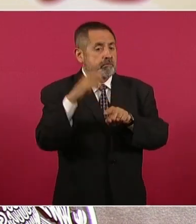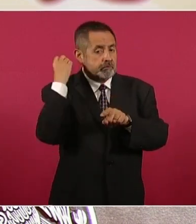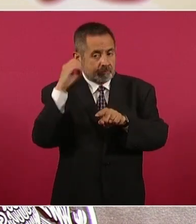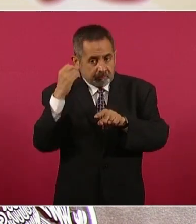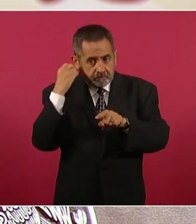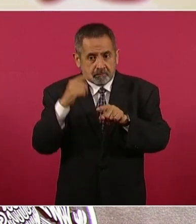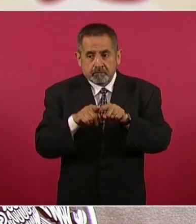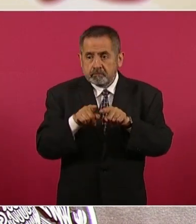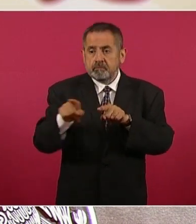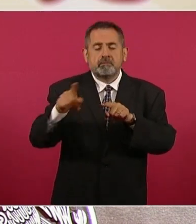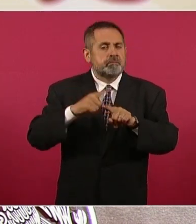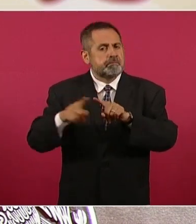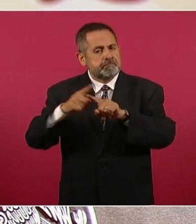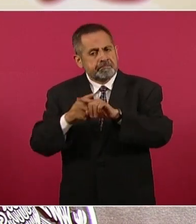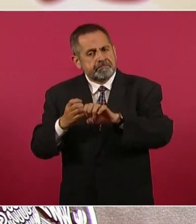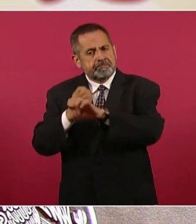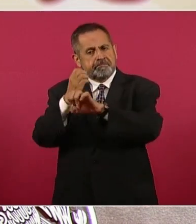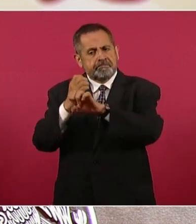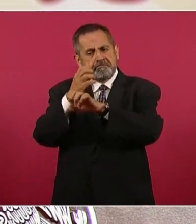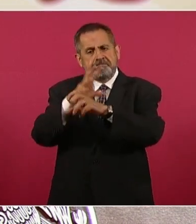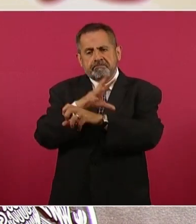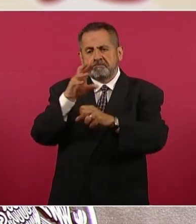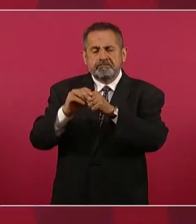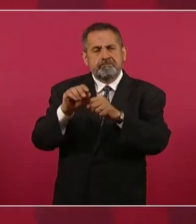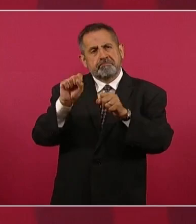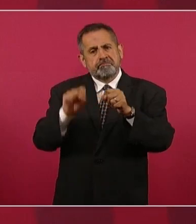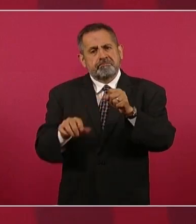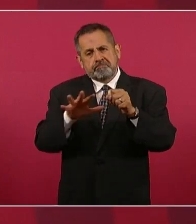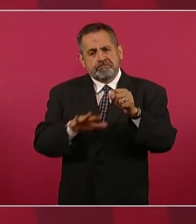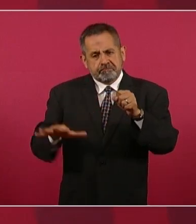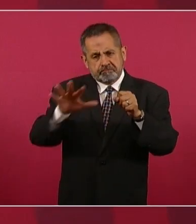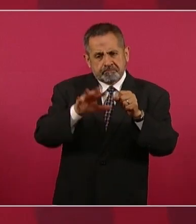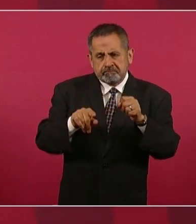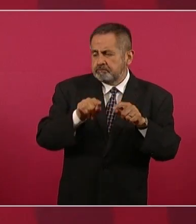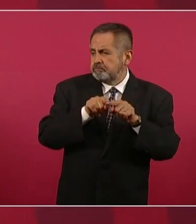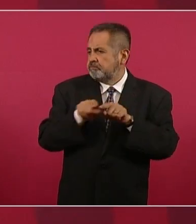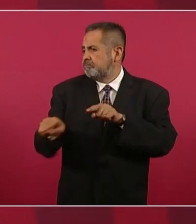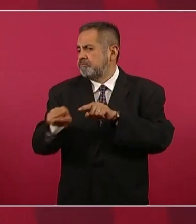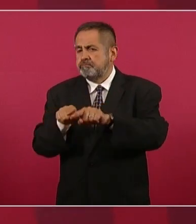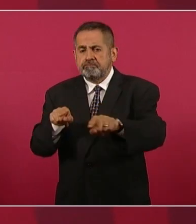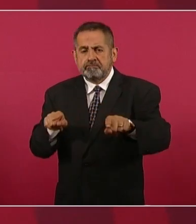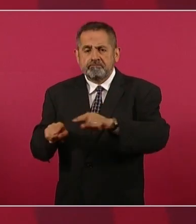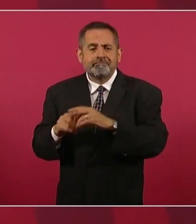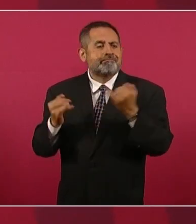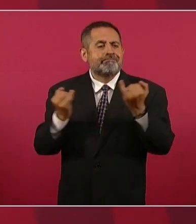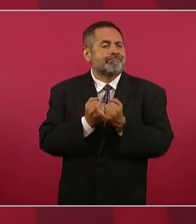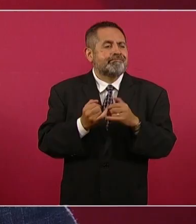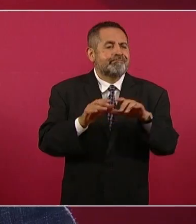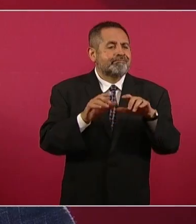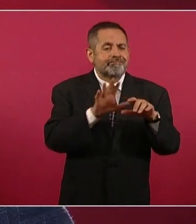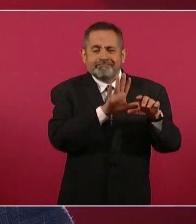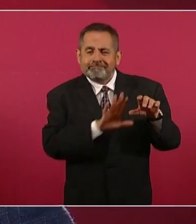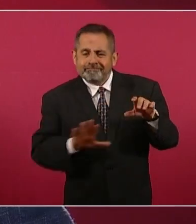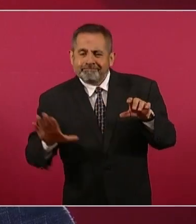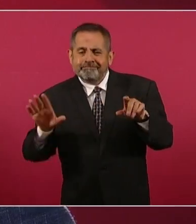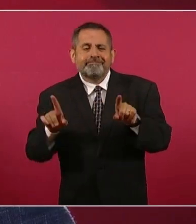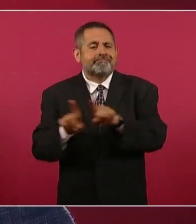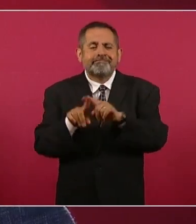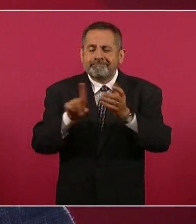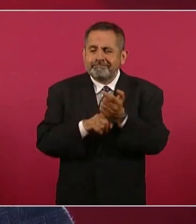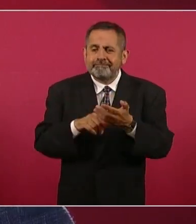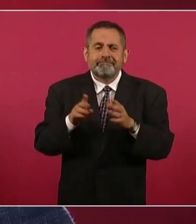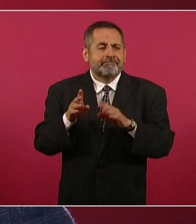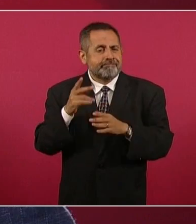los restantes estados del sureste que comparten las condiciones sociales, las condiciones